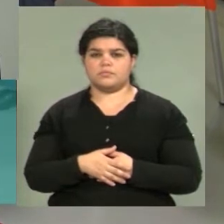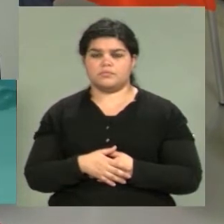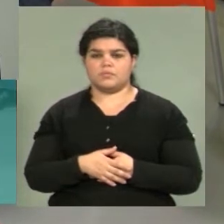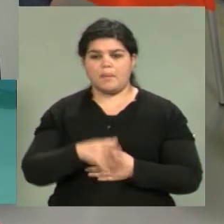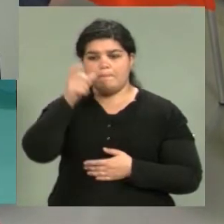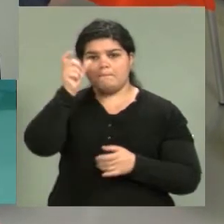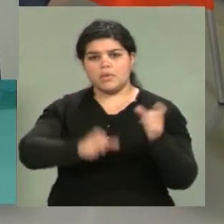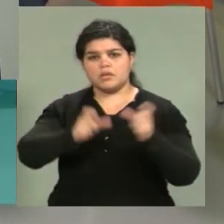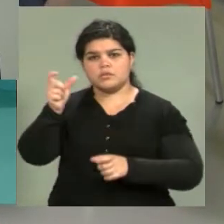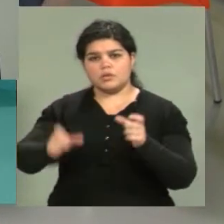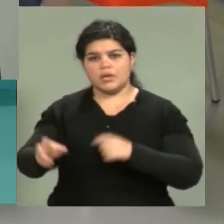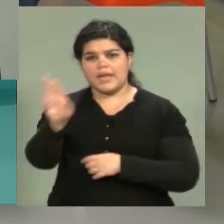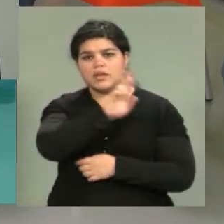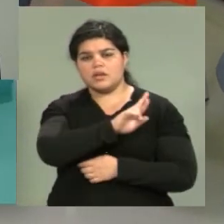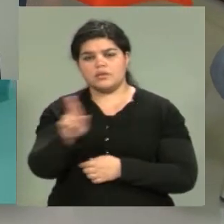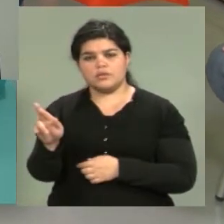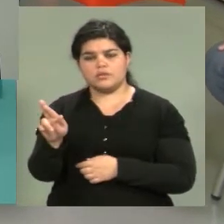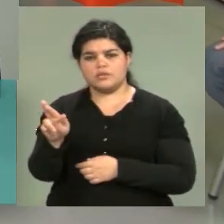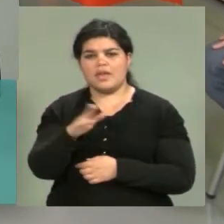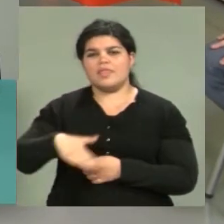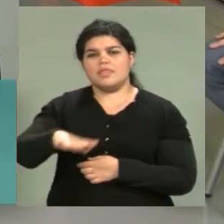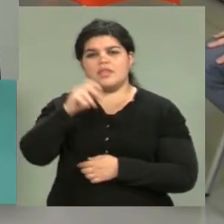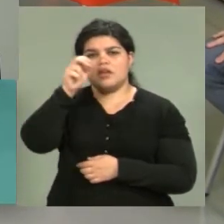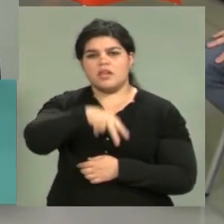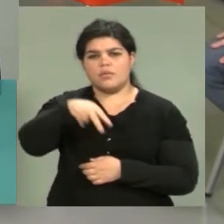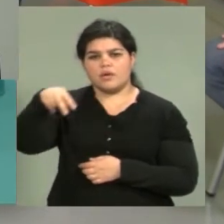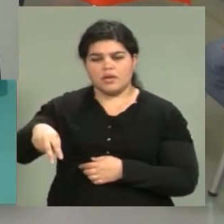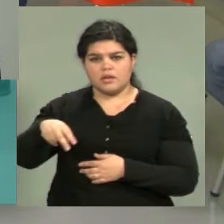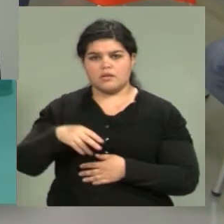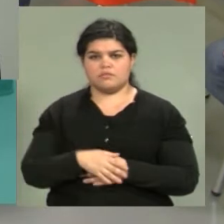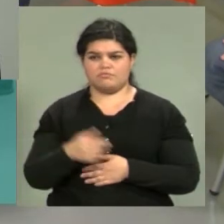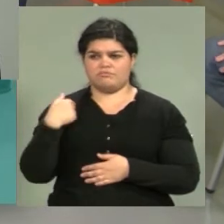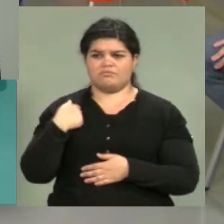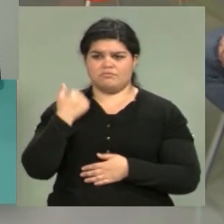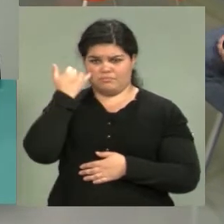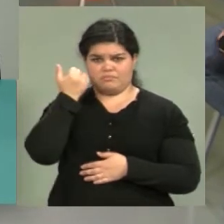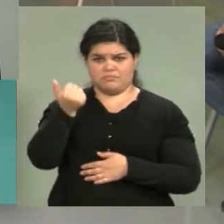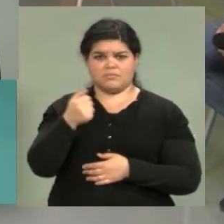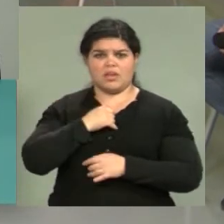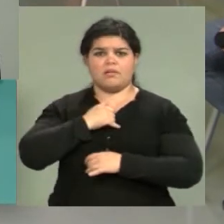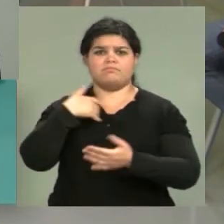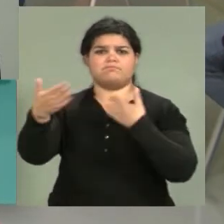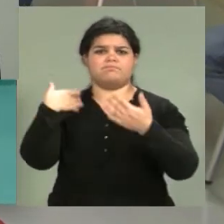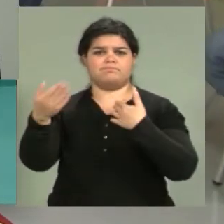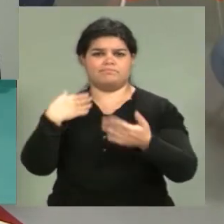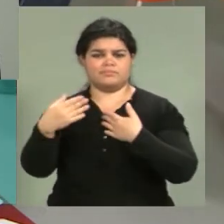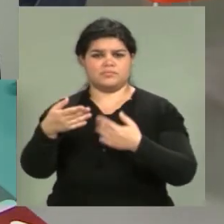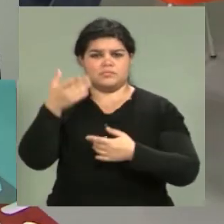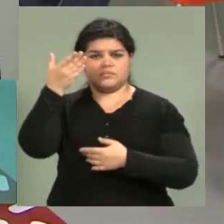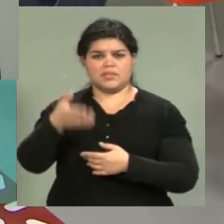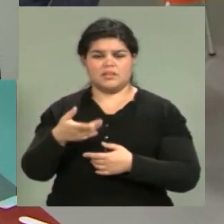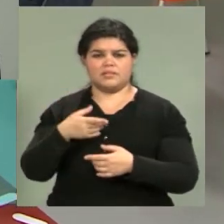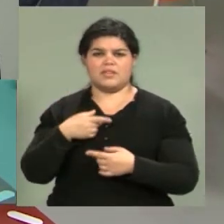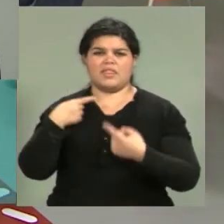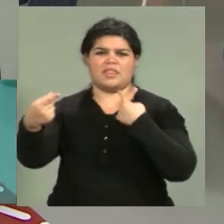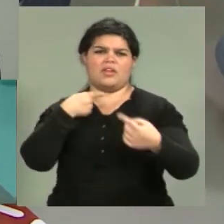muy religiosa de la ciudad de Neuquén, de hecho yo en ese momento discutí abiertamente con Bresanelli en